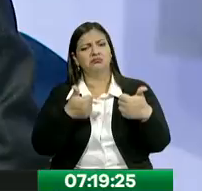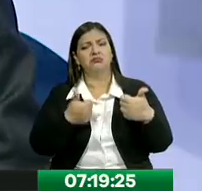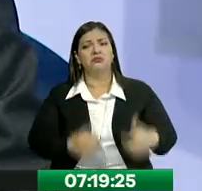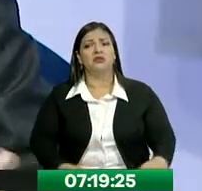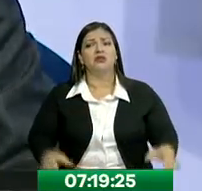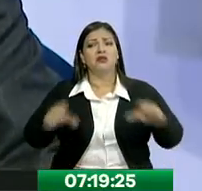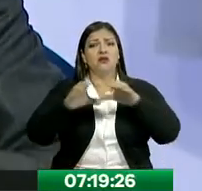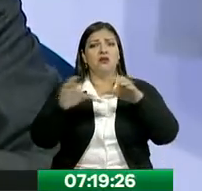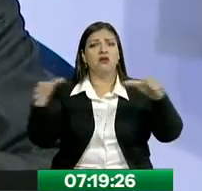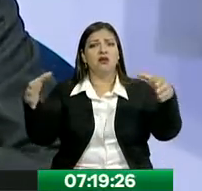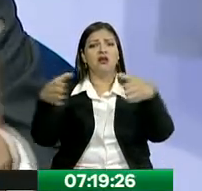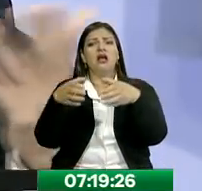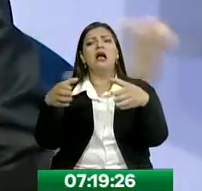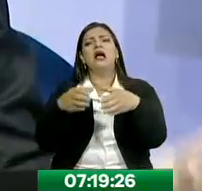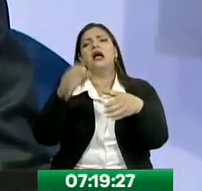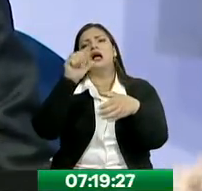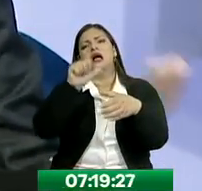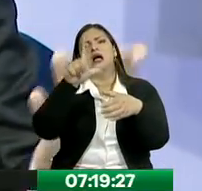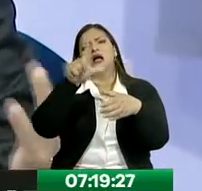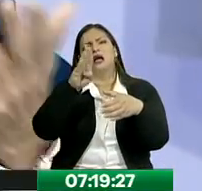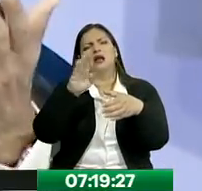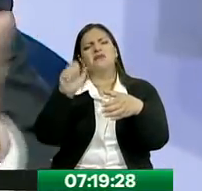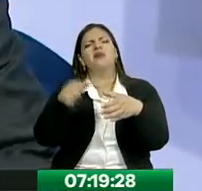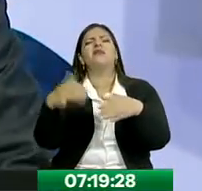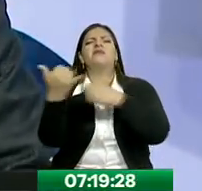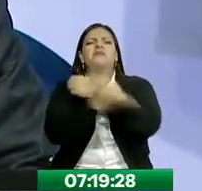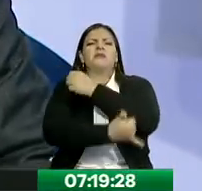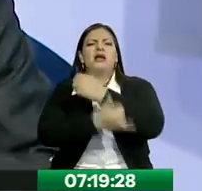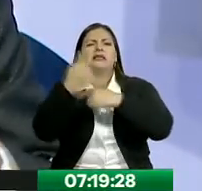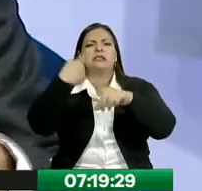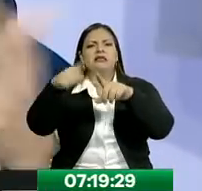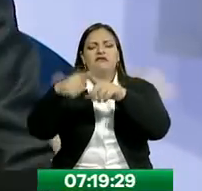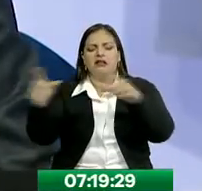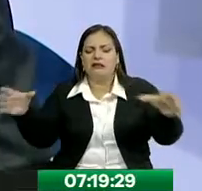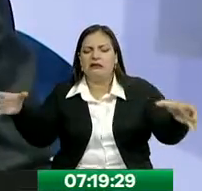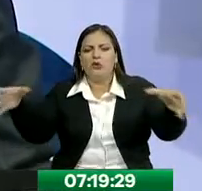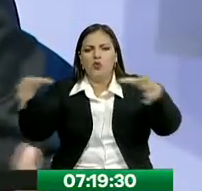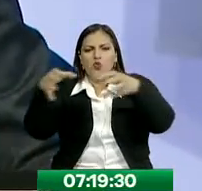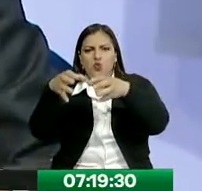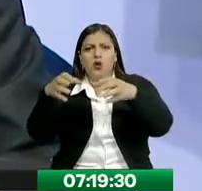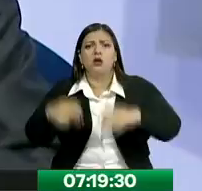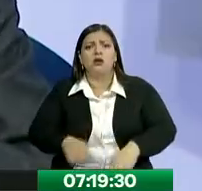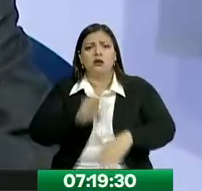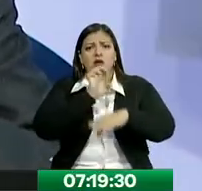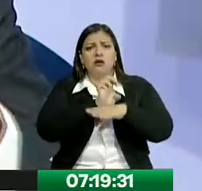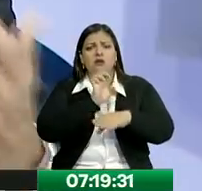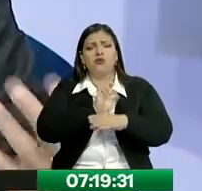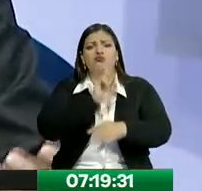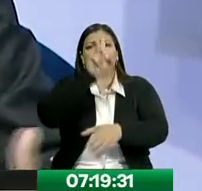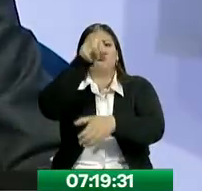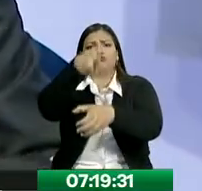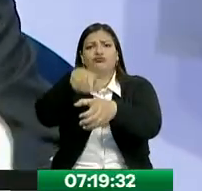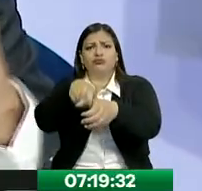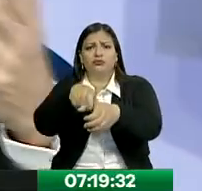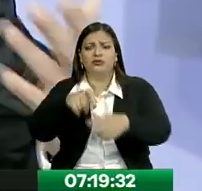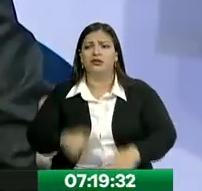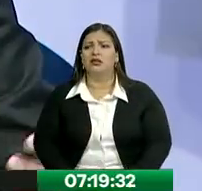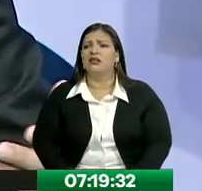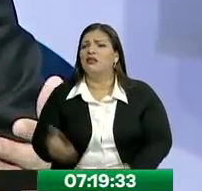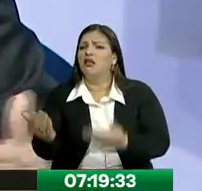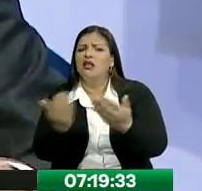básicamente el ALBA nunca produjo nada que sea positivo. Todo era negativo. Era un espacio